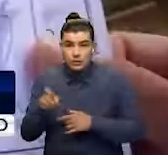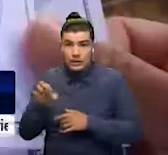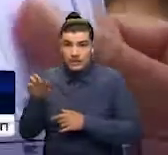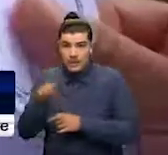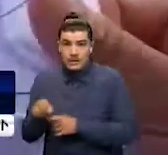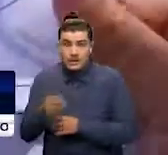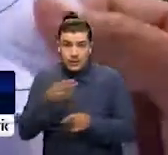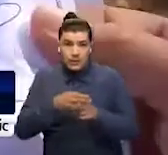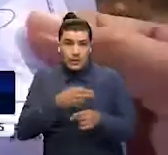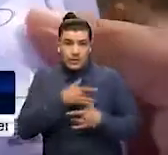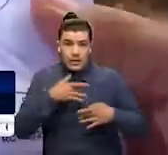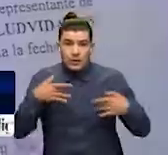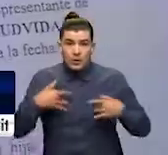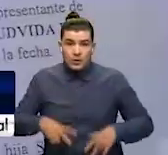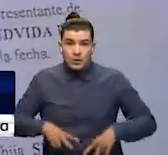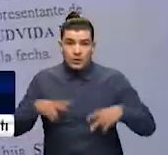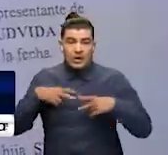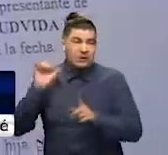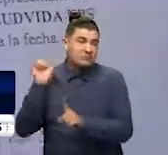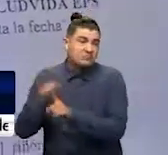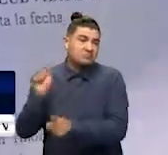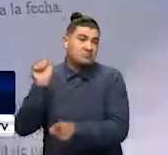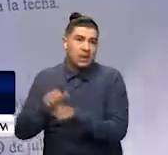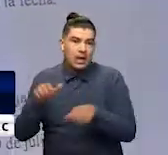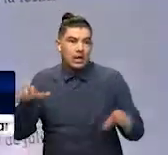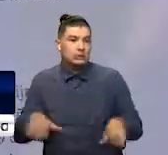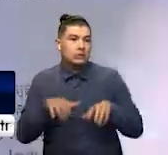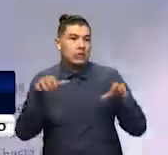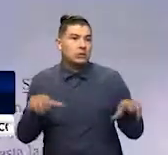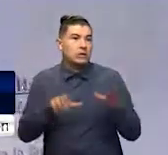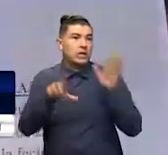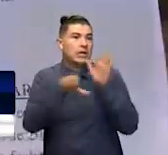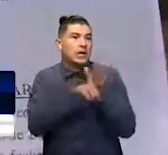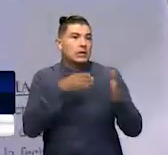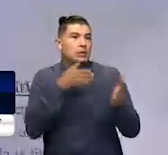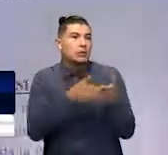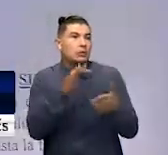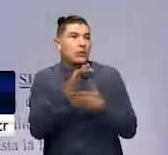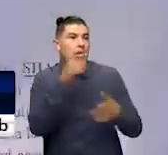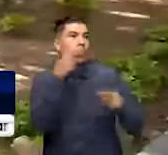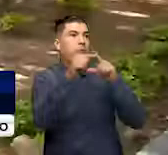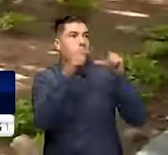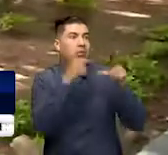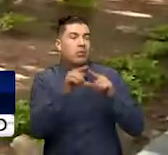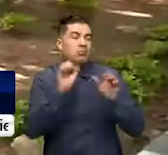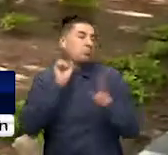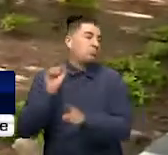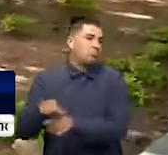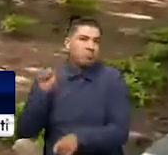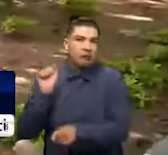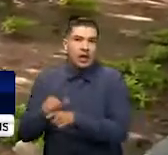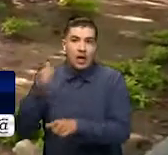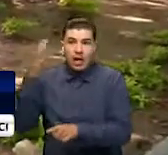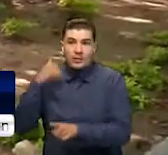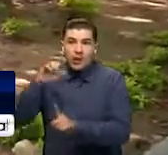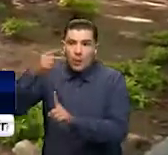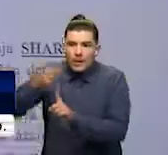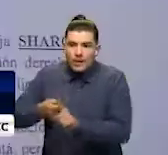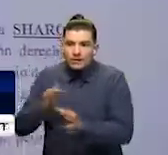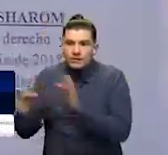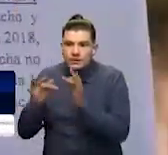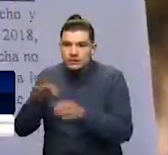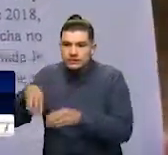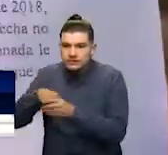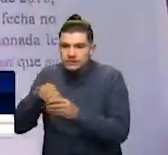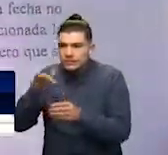Salud Vida hace caso omiso y las acciones legales no causan efecto. Hospitalizada acá tiene un mes y no me responde ni con tutela ni